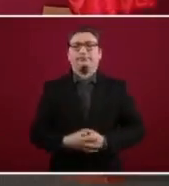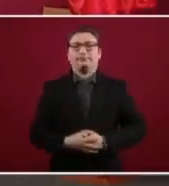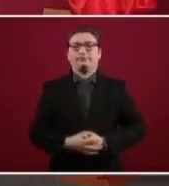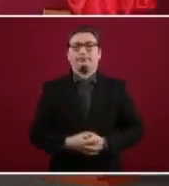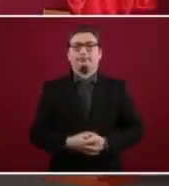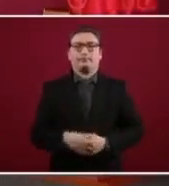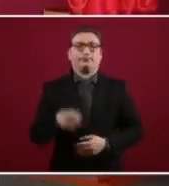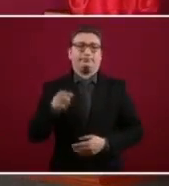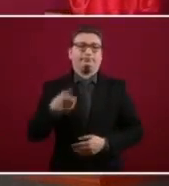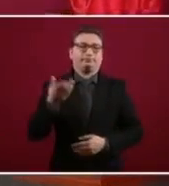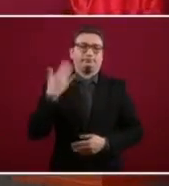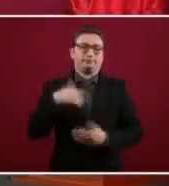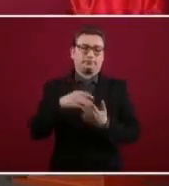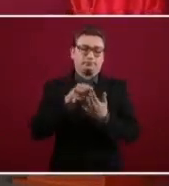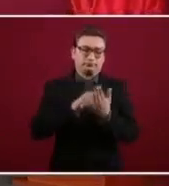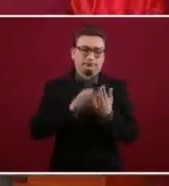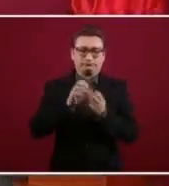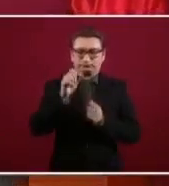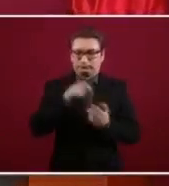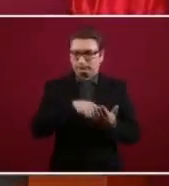en ese manifiesto